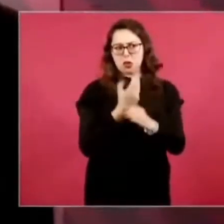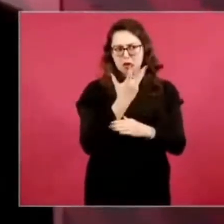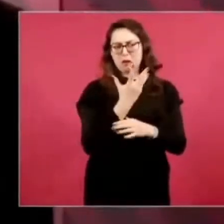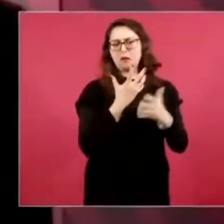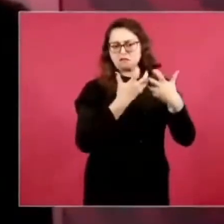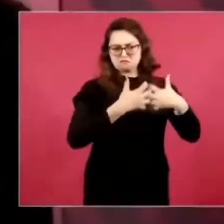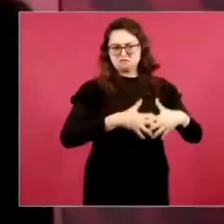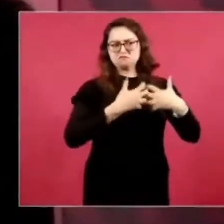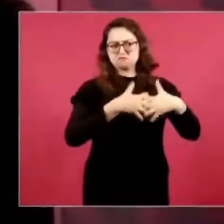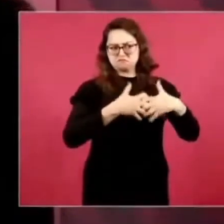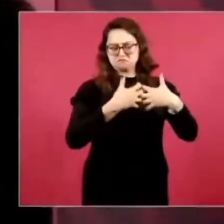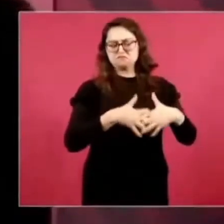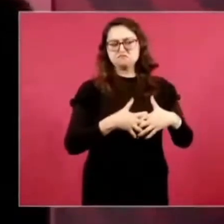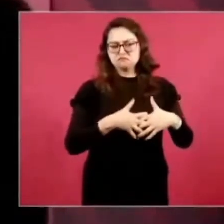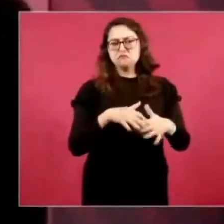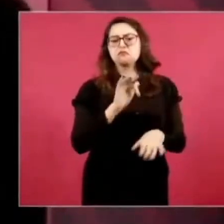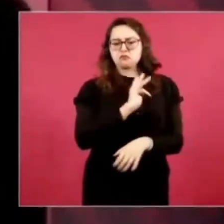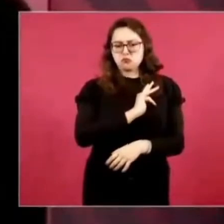refinería.